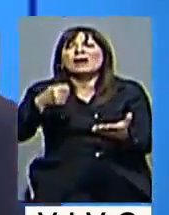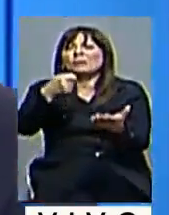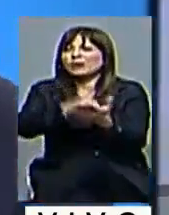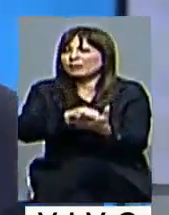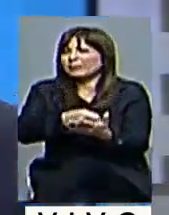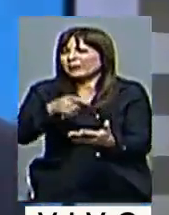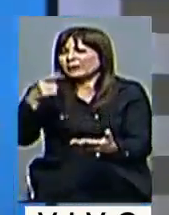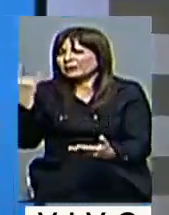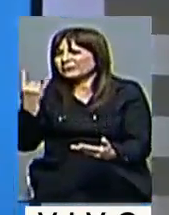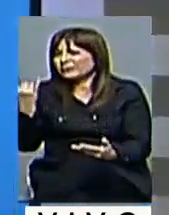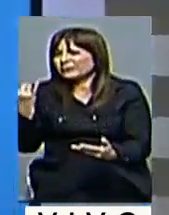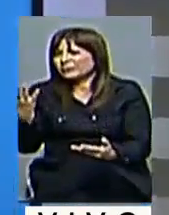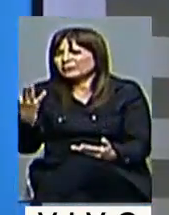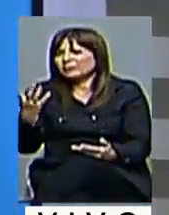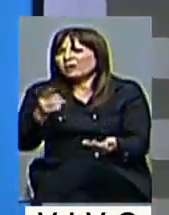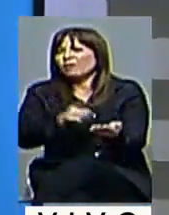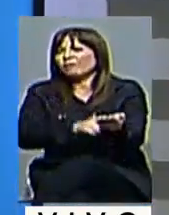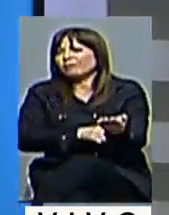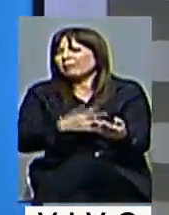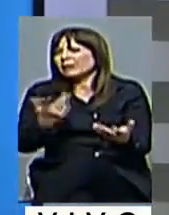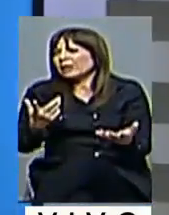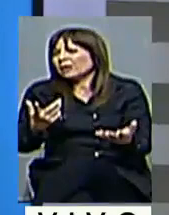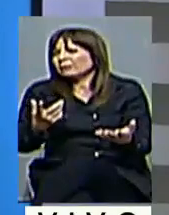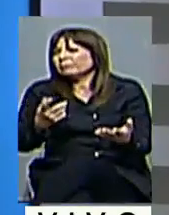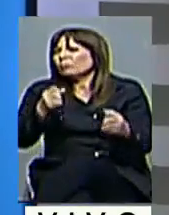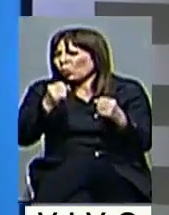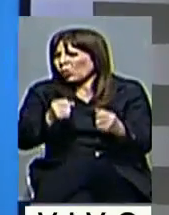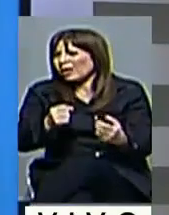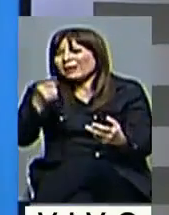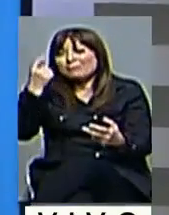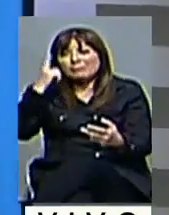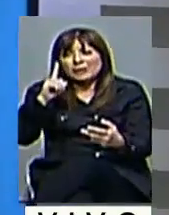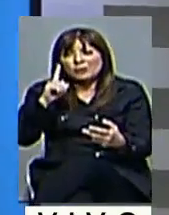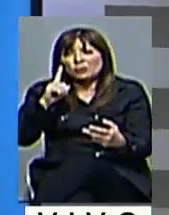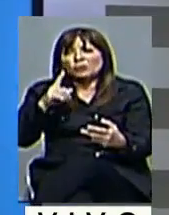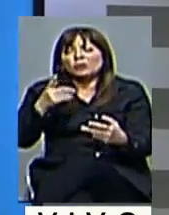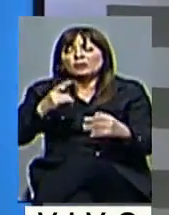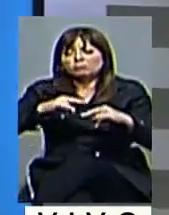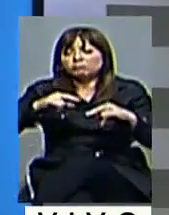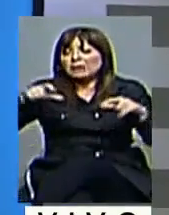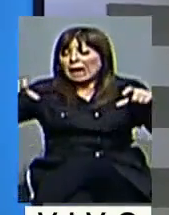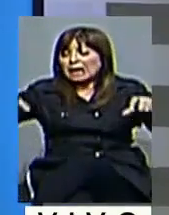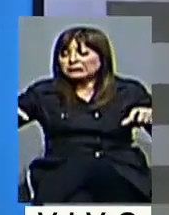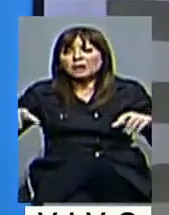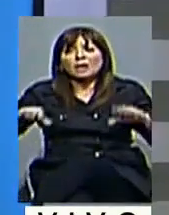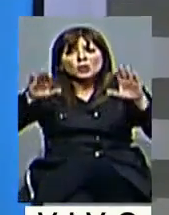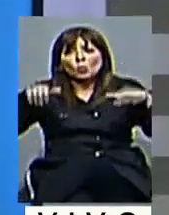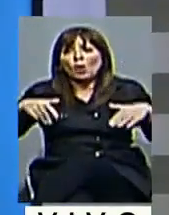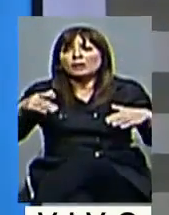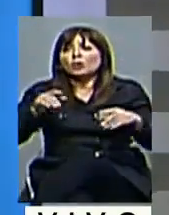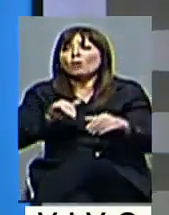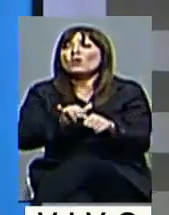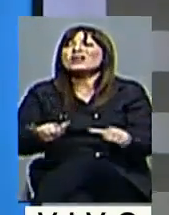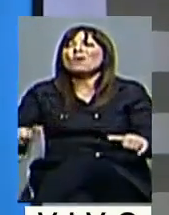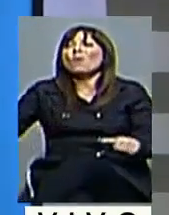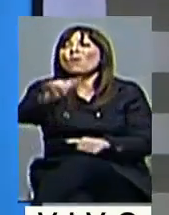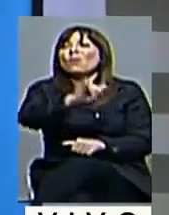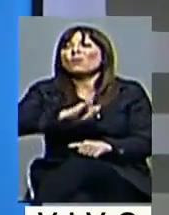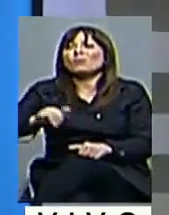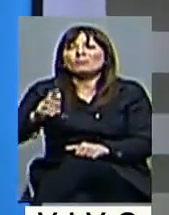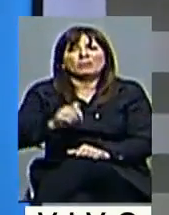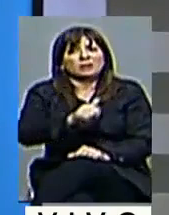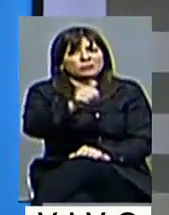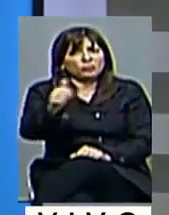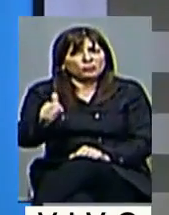universidad a quien la familia que lo pueda pagar, es tu derecho también que te igualen la cancha. Es el punto de partida donde te pueden igualar la cancha. Exacto. Para